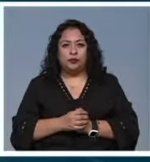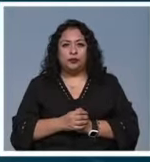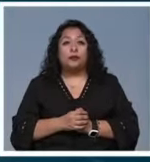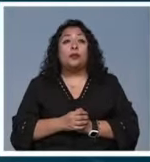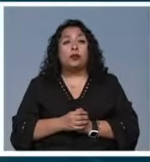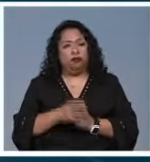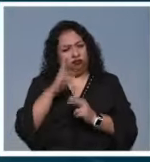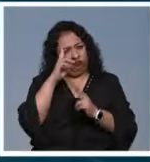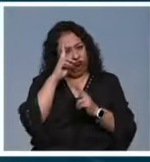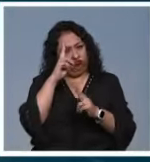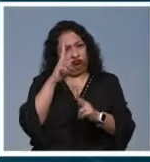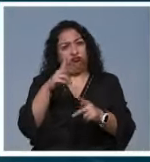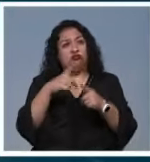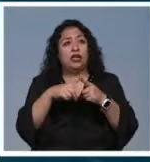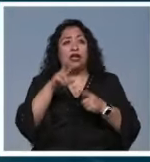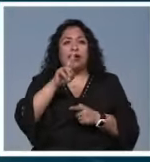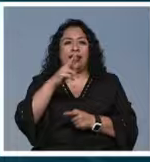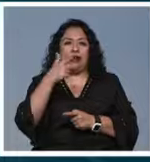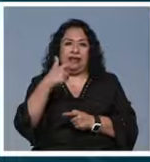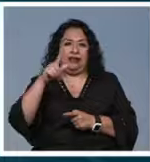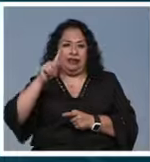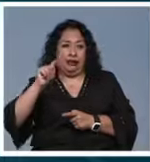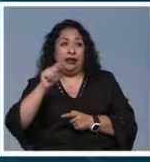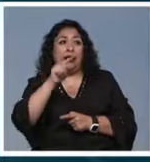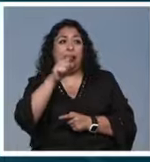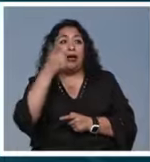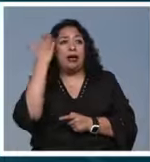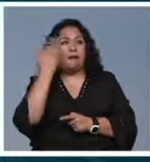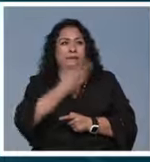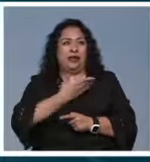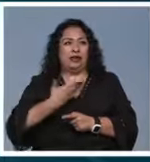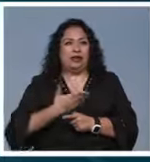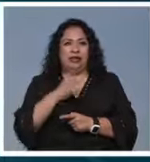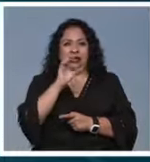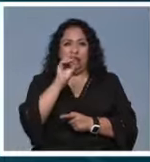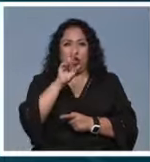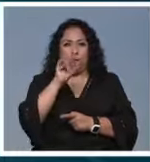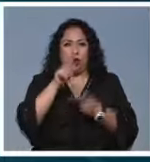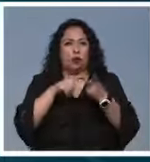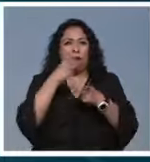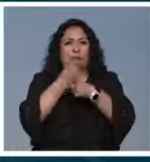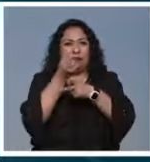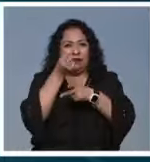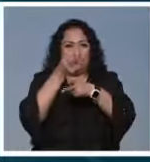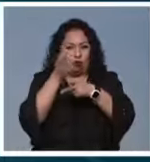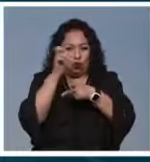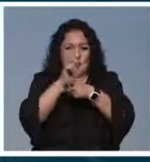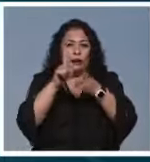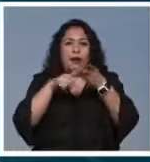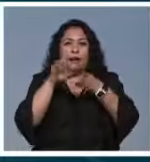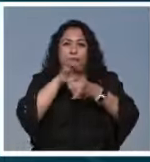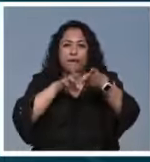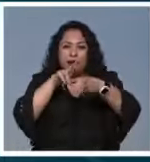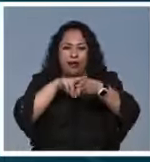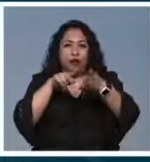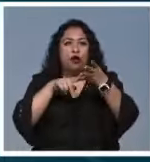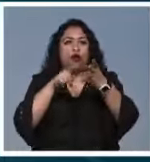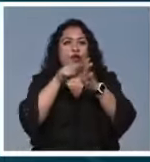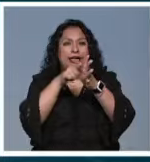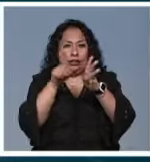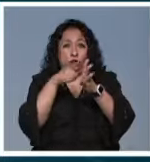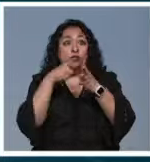Para rendir un homenaje a Rafael Tovar y de Teresa, quien fue presidente de Conaculta, primer secretario de Cultura, embajador y crítico de música,